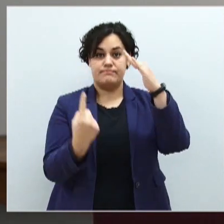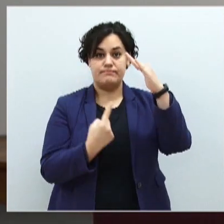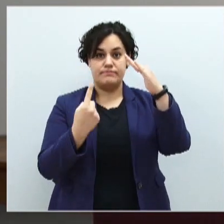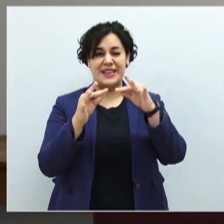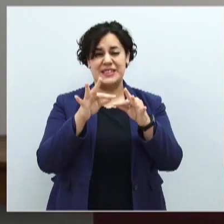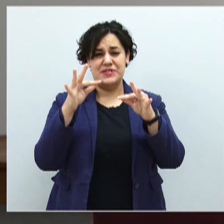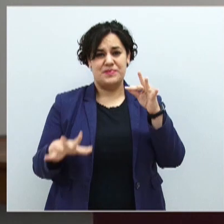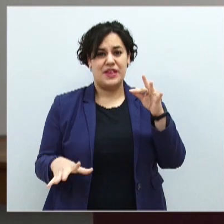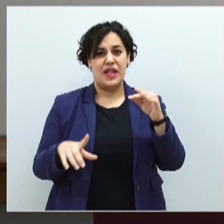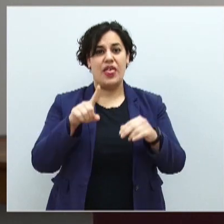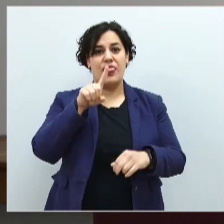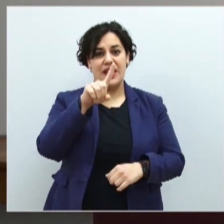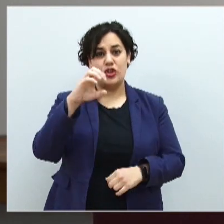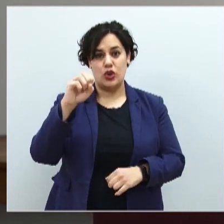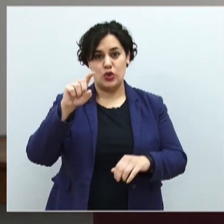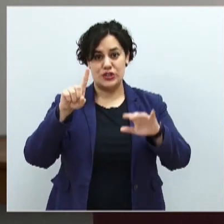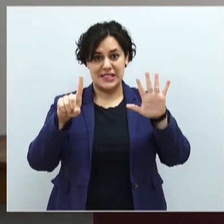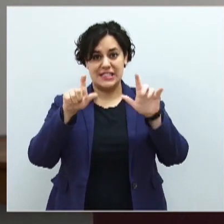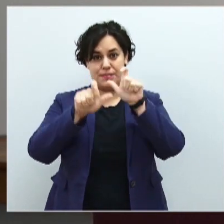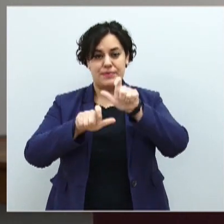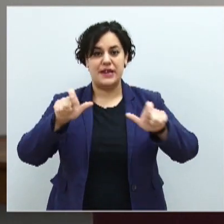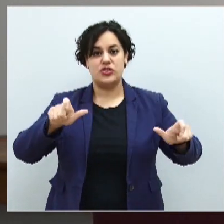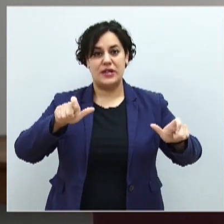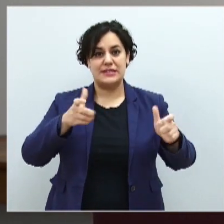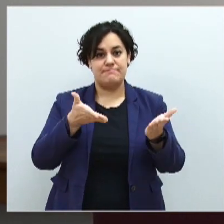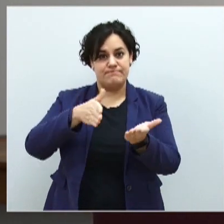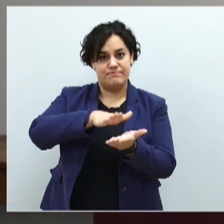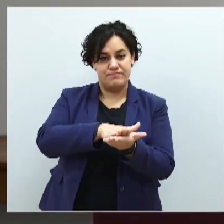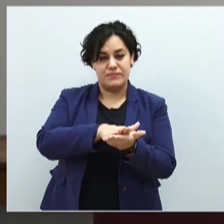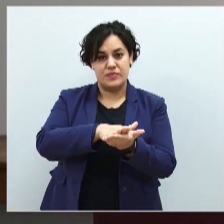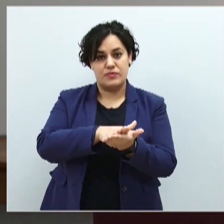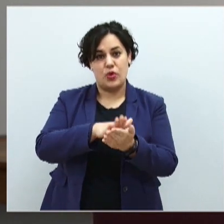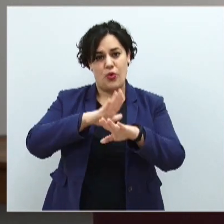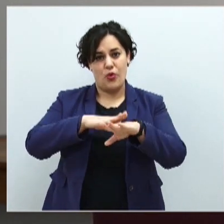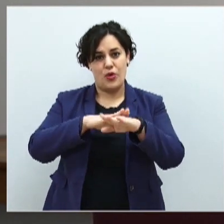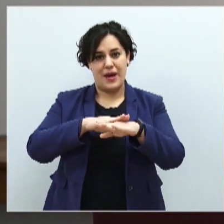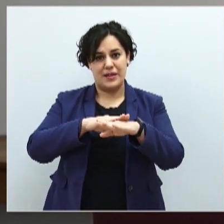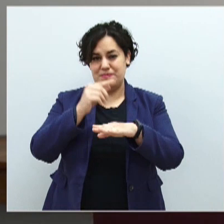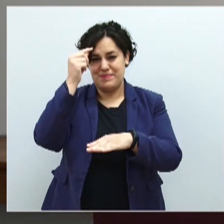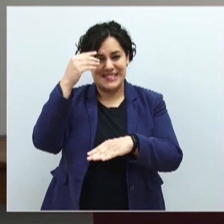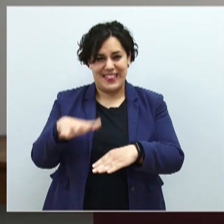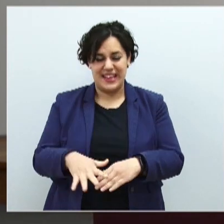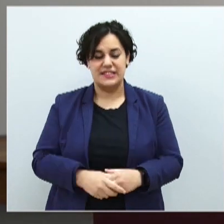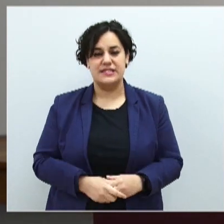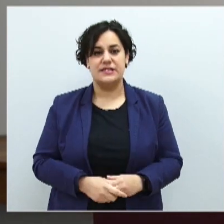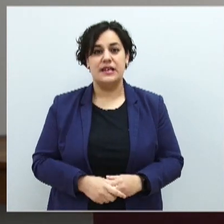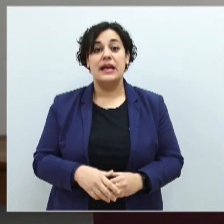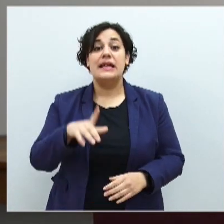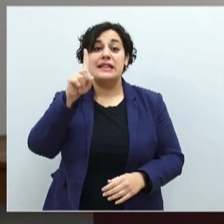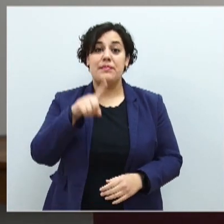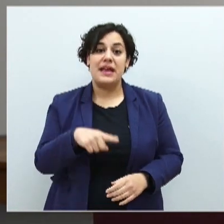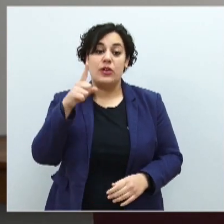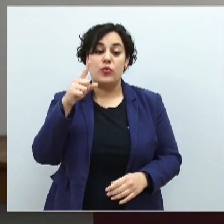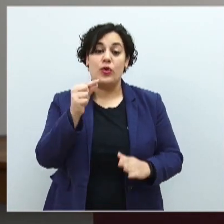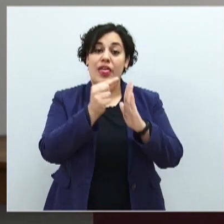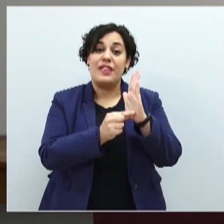aumentan a 106 las personas que nos han dejado a causa de esta pesadilla. Por otro lado, la cifra esperanzadora, una vez más, el